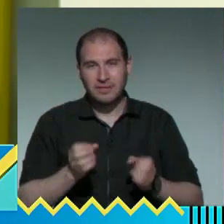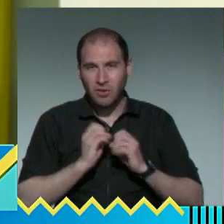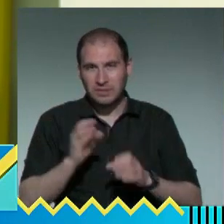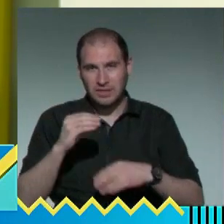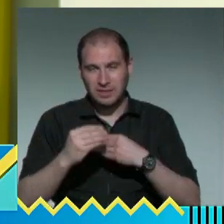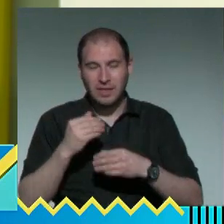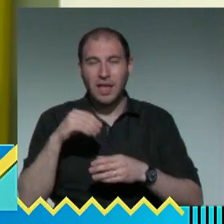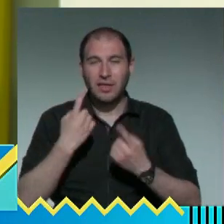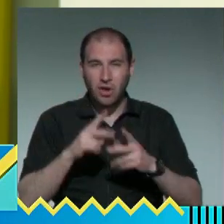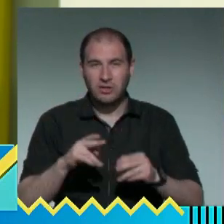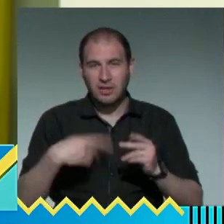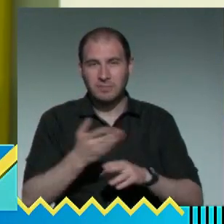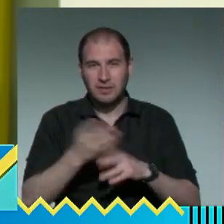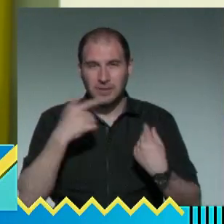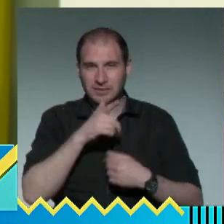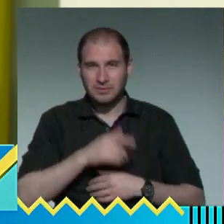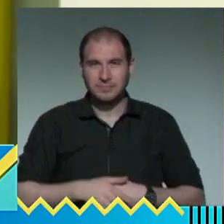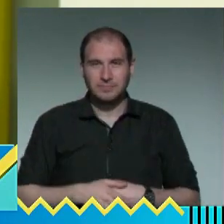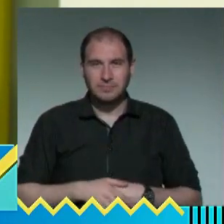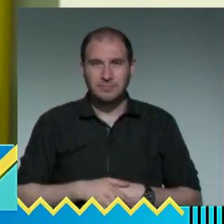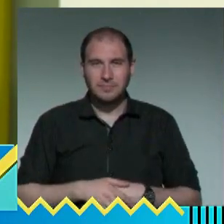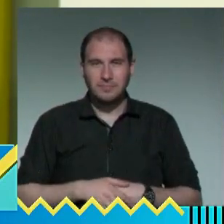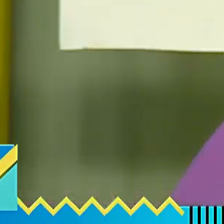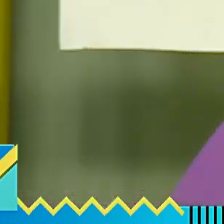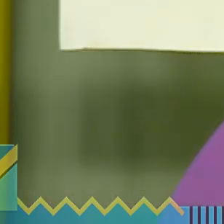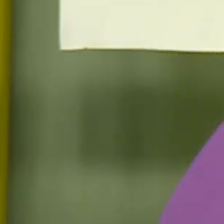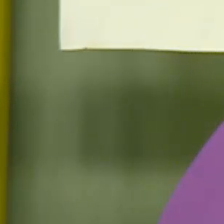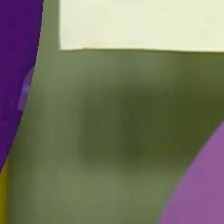historia. Nos vamos a un corte y enseguida seguimos con más distintos parecidos.